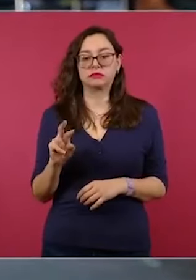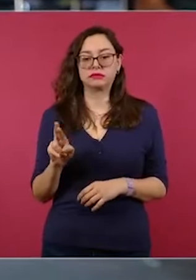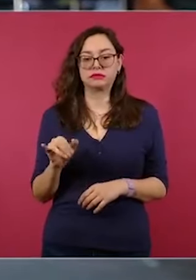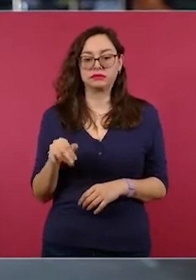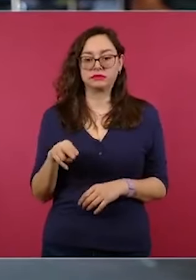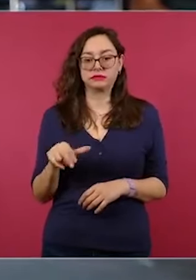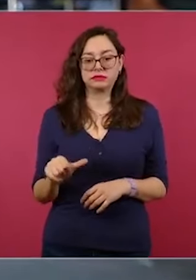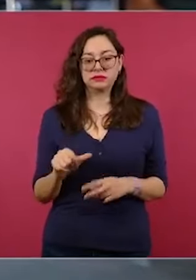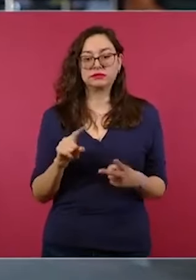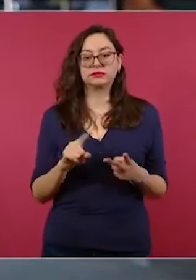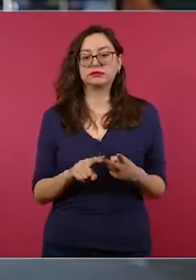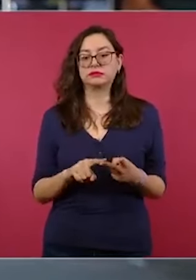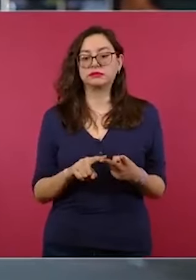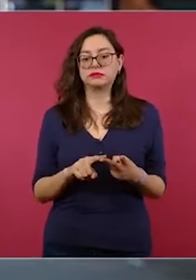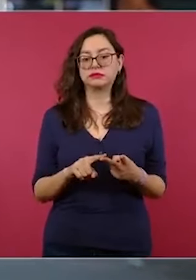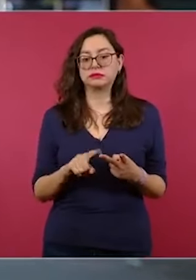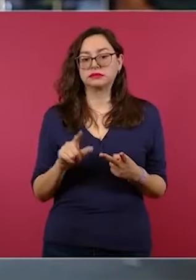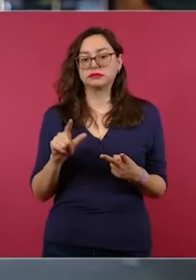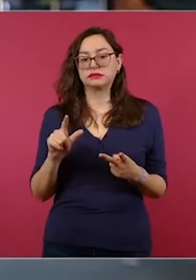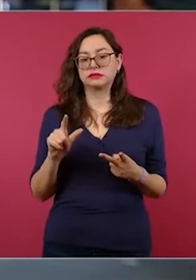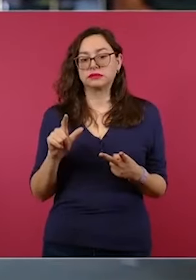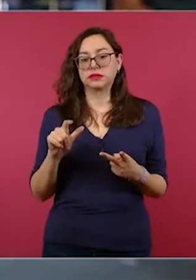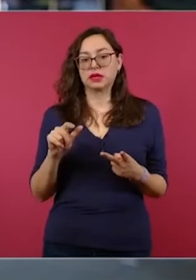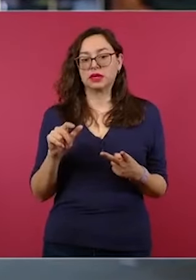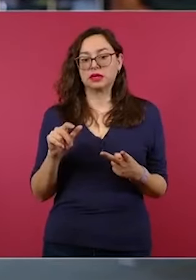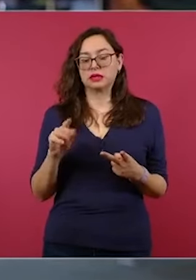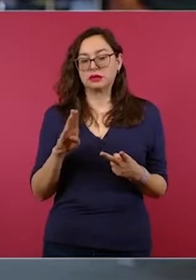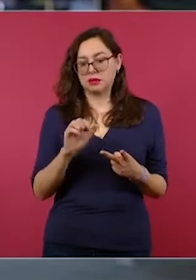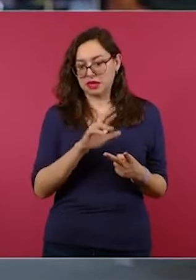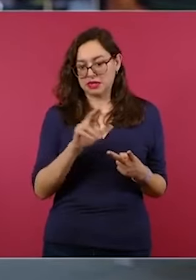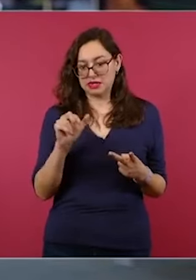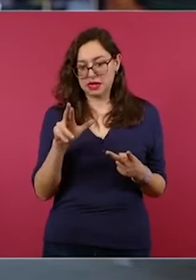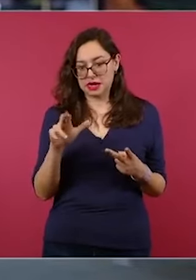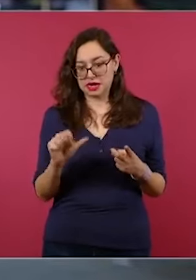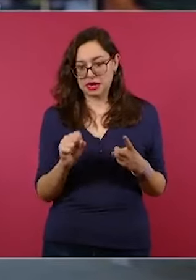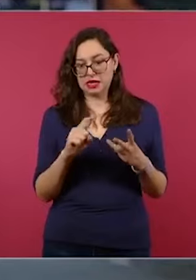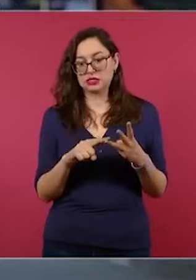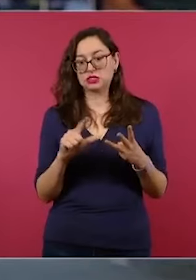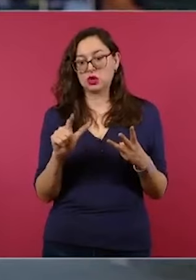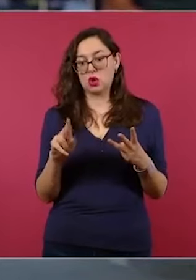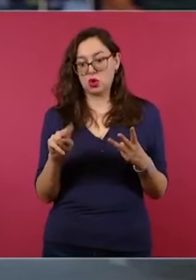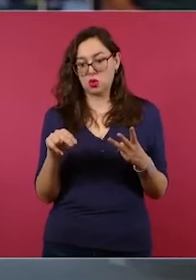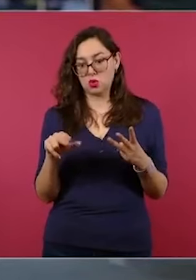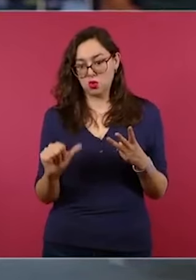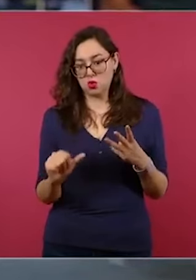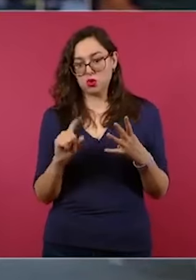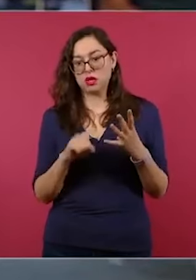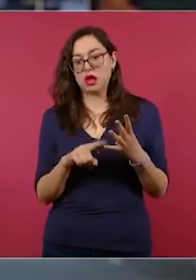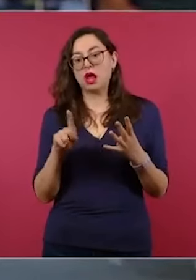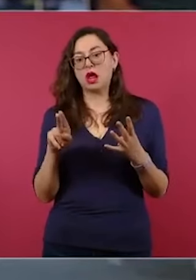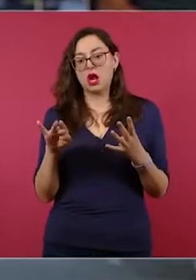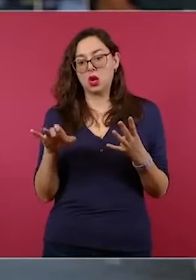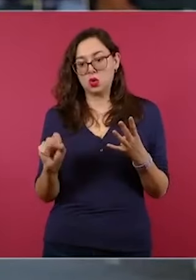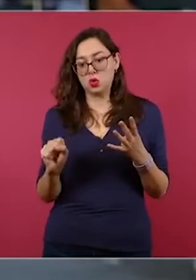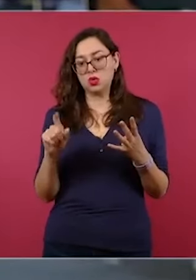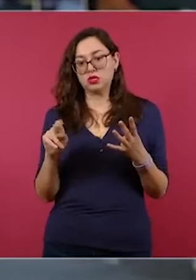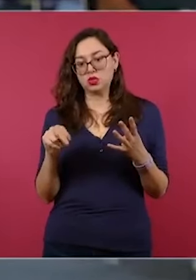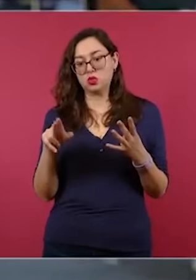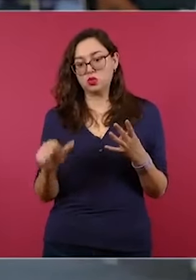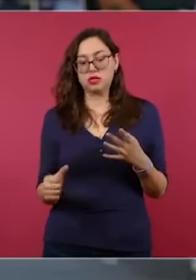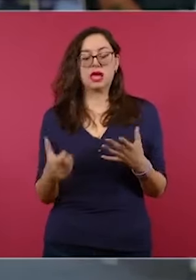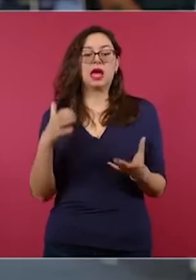Cristina Barreras, Jorge Iván Luna, Zugish, Luis Alberto Cerda Luna, maridos, hermanos,